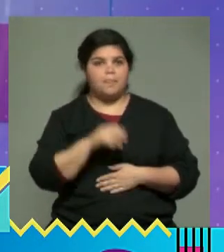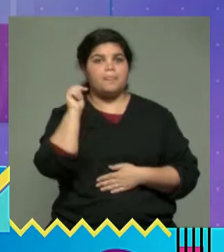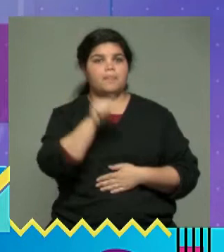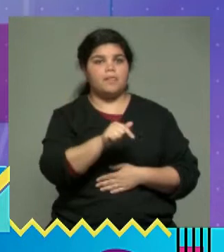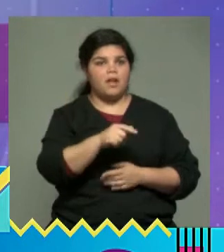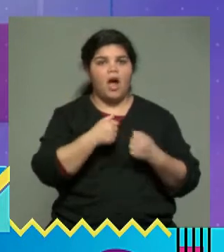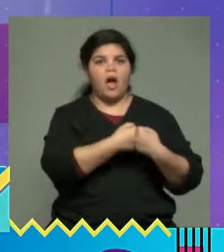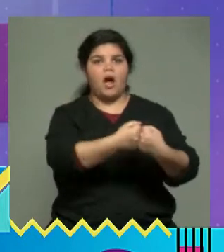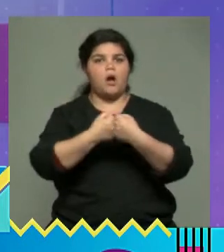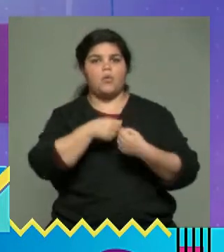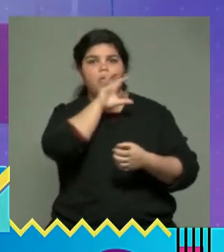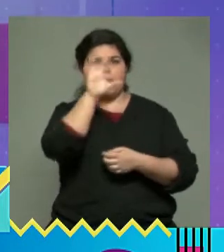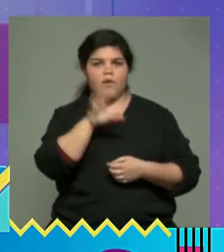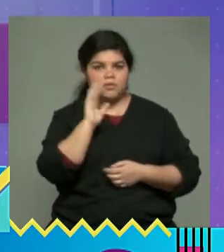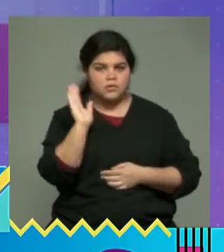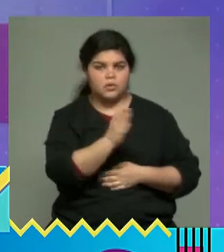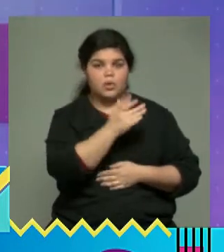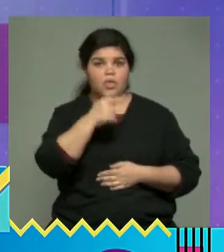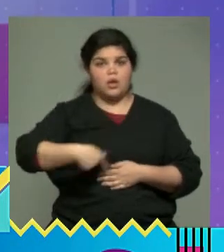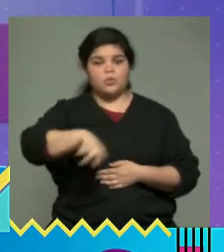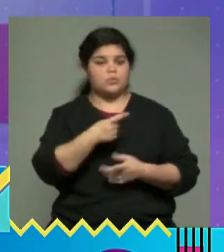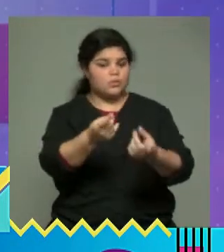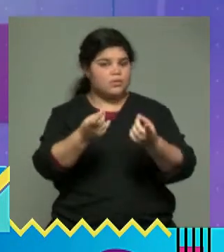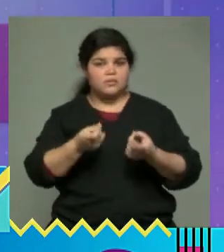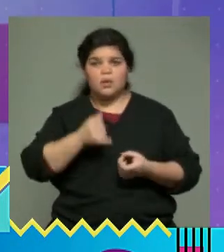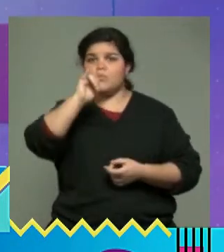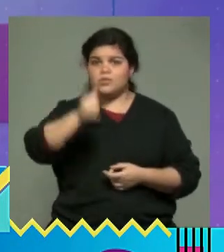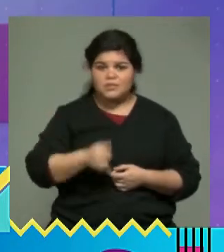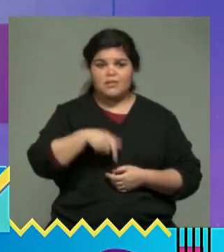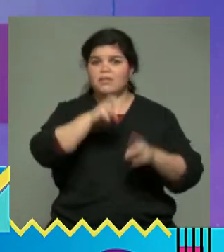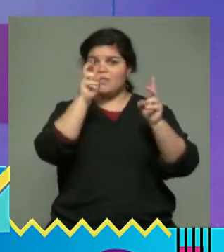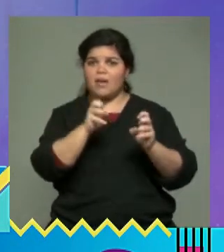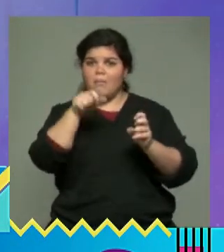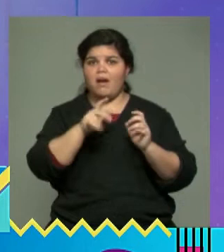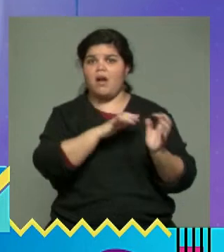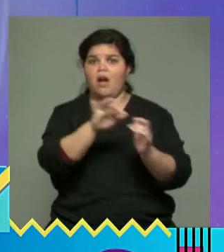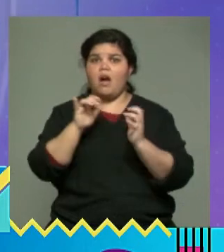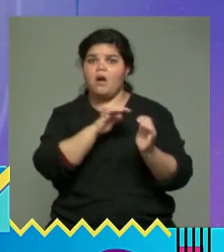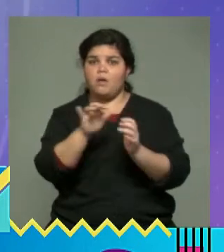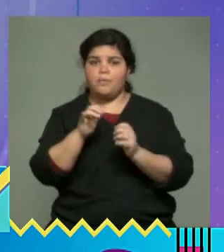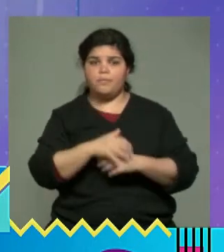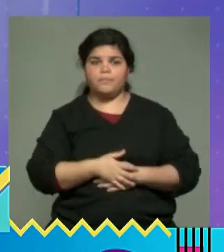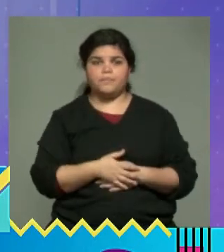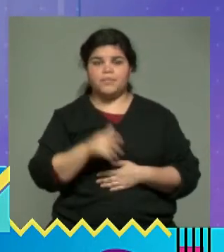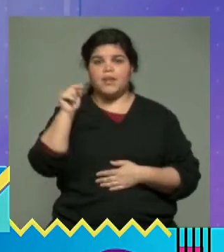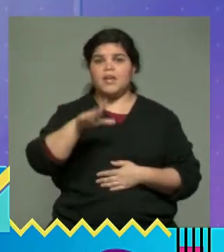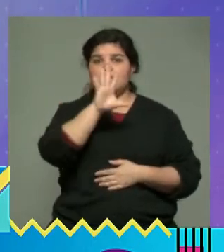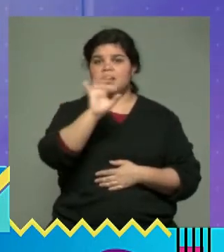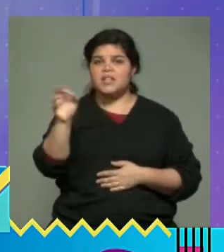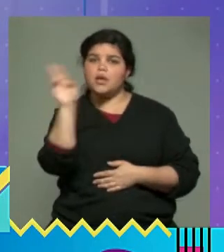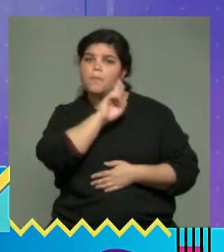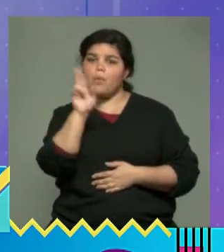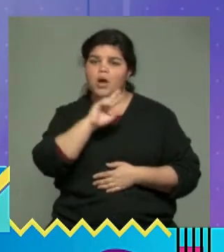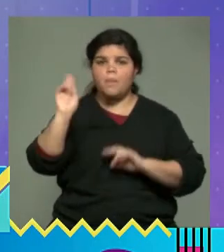todas las provincias de que tenemos una gran necesidad de instalar estos temas en el Congreso. Se mueren 500 mujeres por aborto